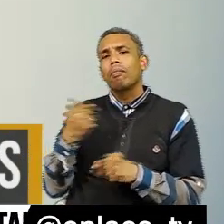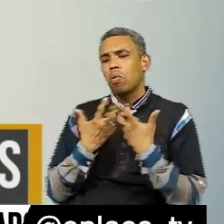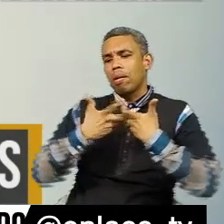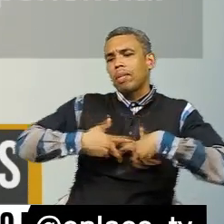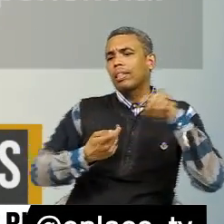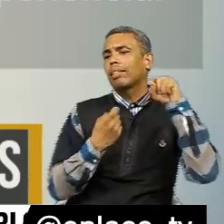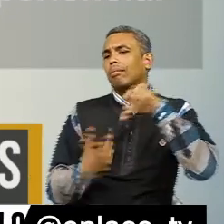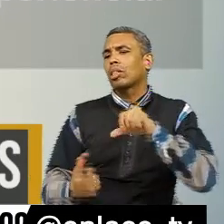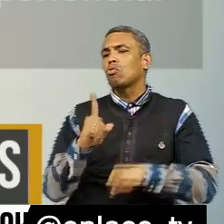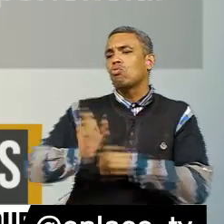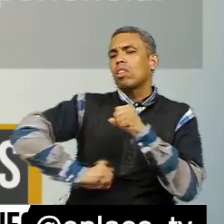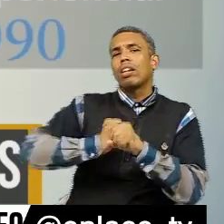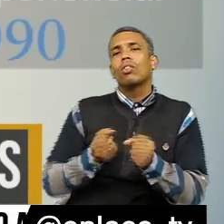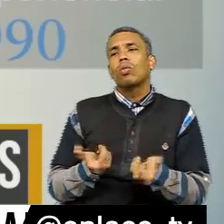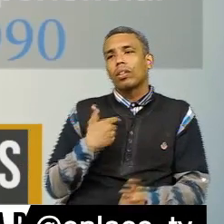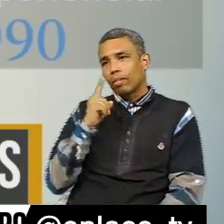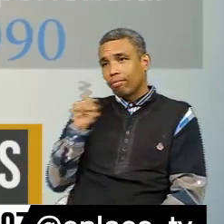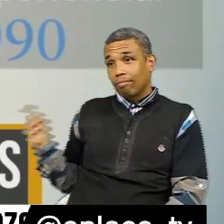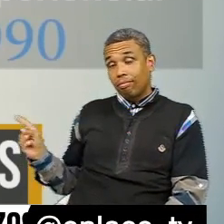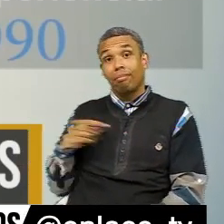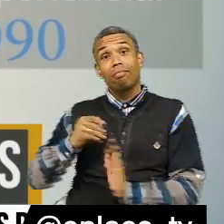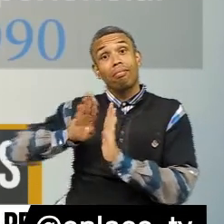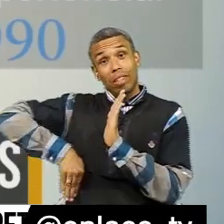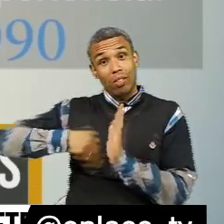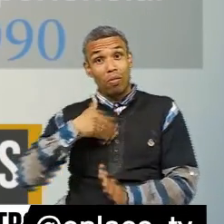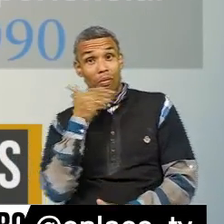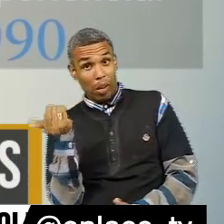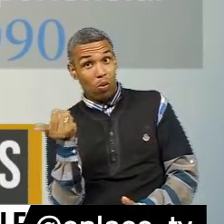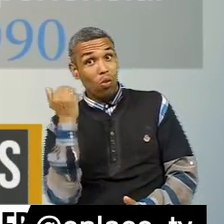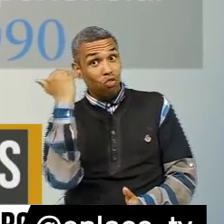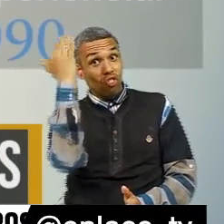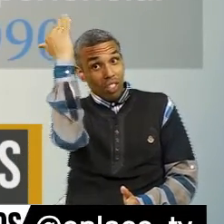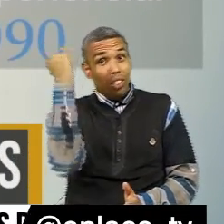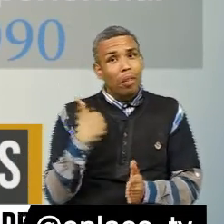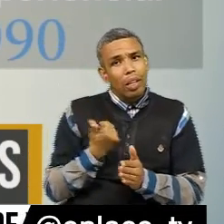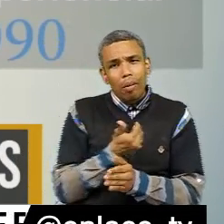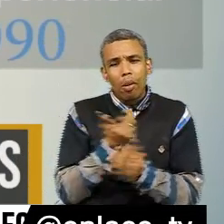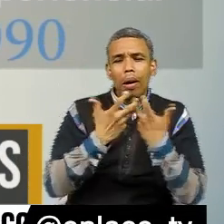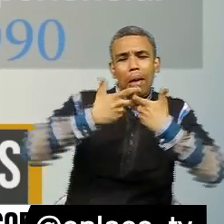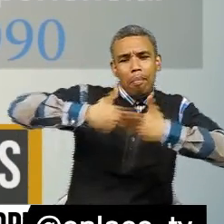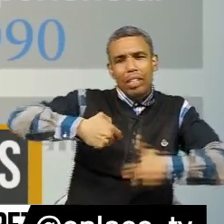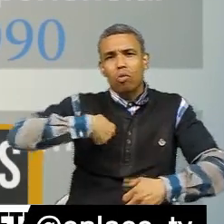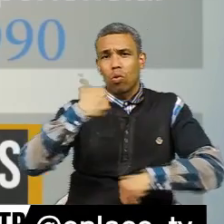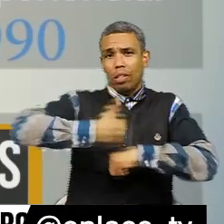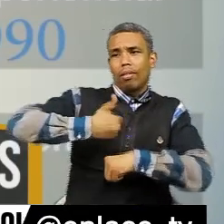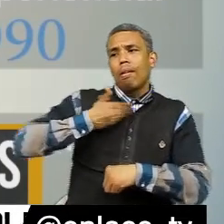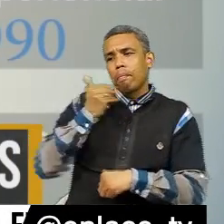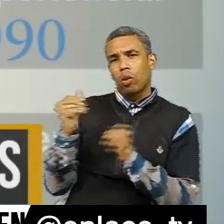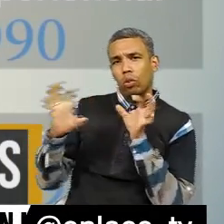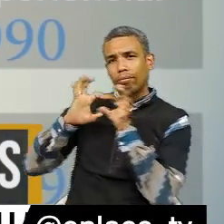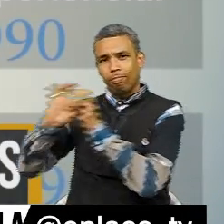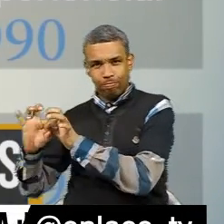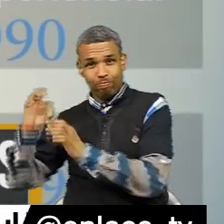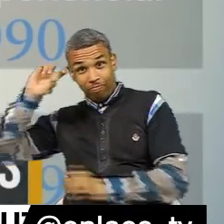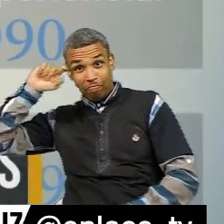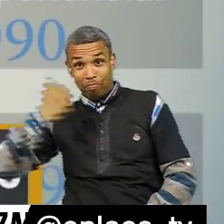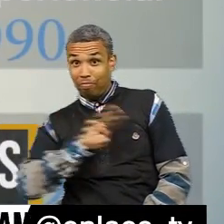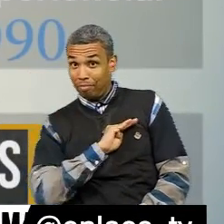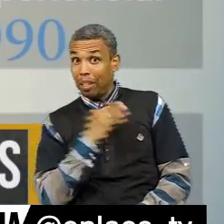subsidio es de 7.833.990 pesos. Para un técnico, el ahorro del empresario sería de